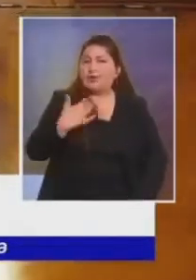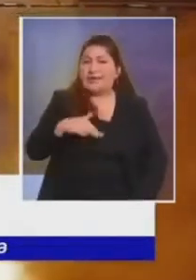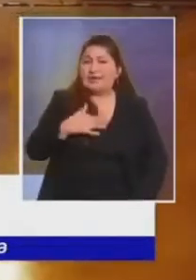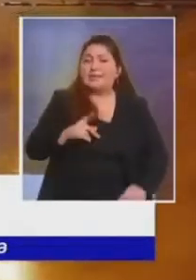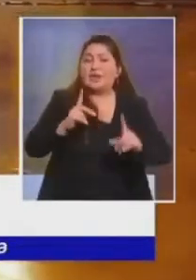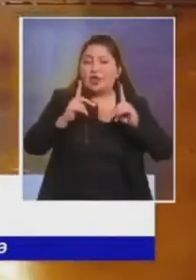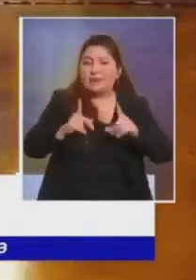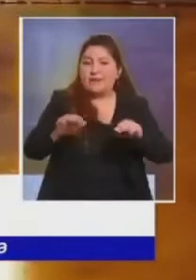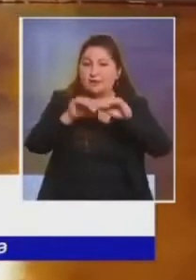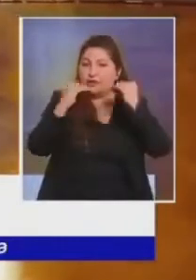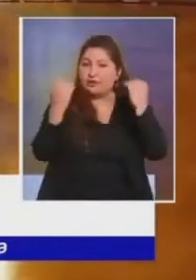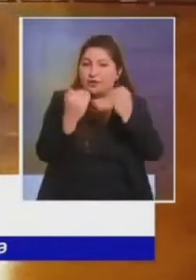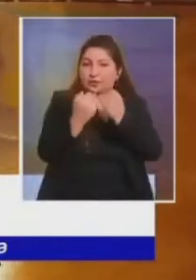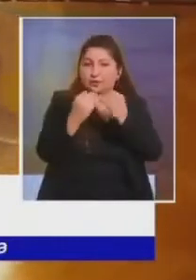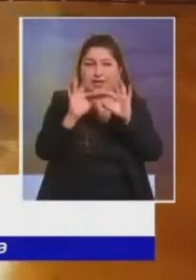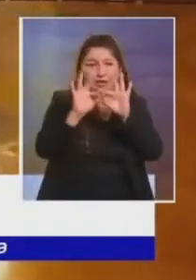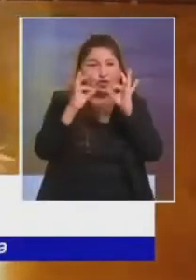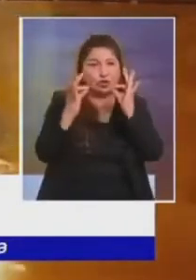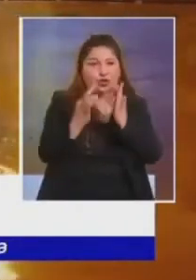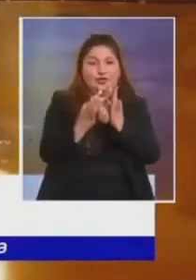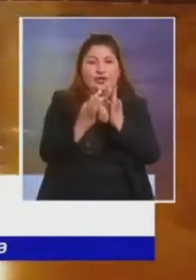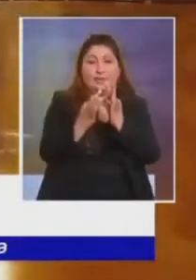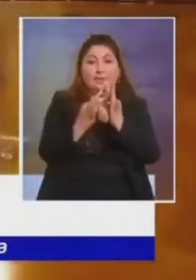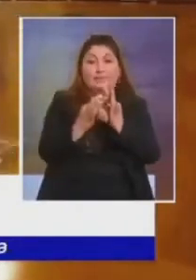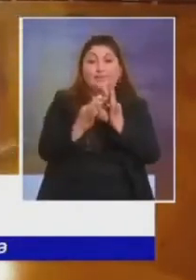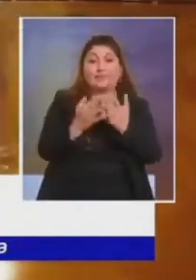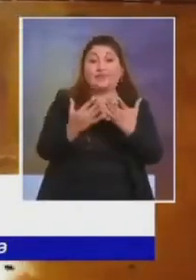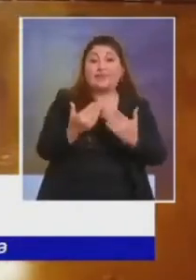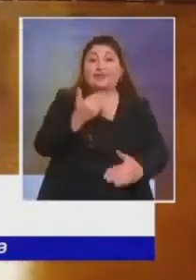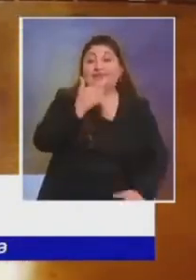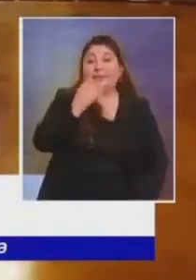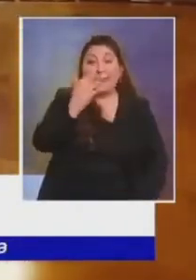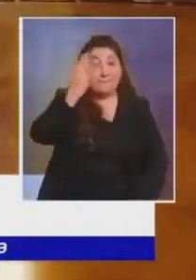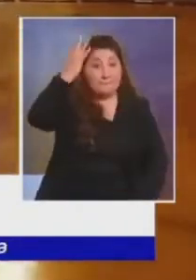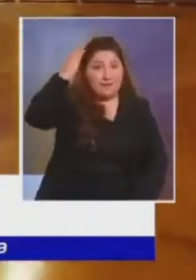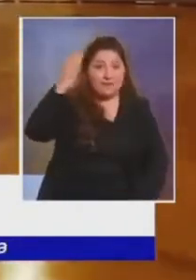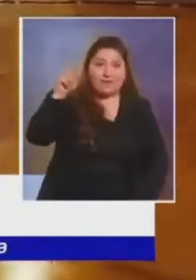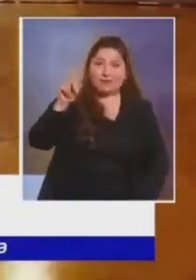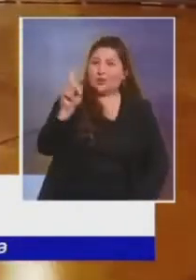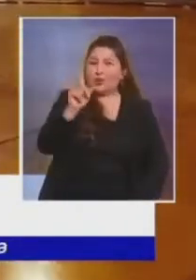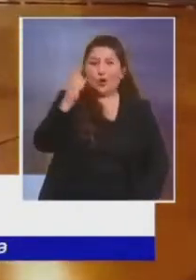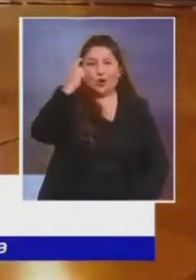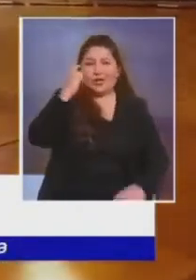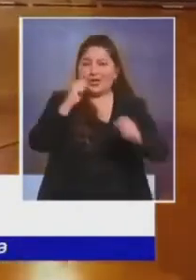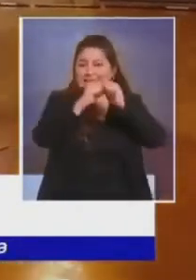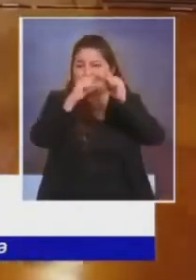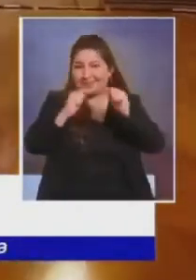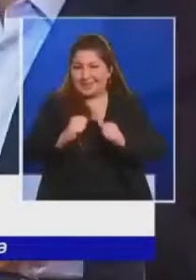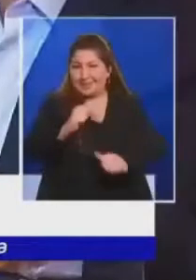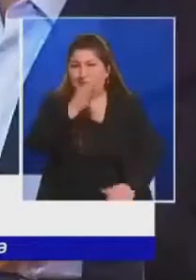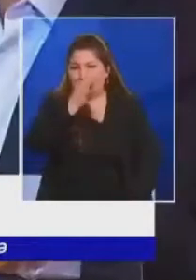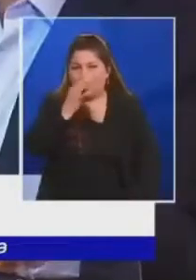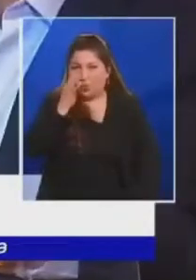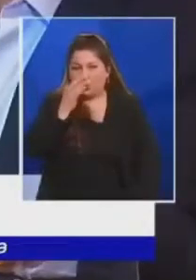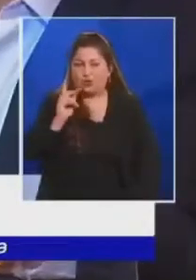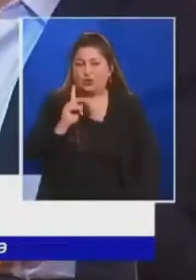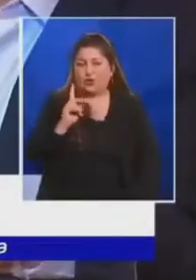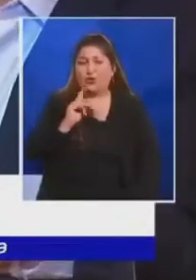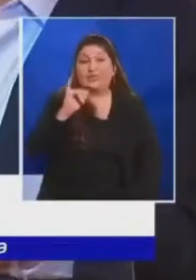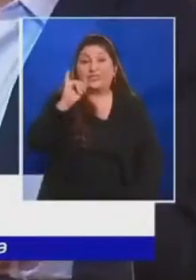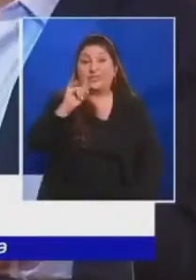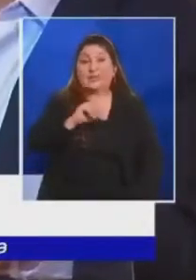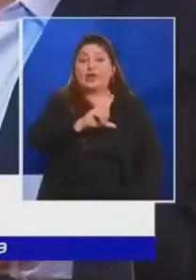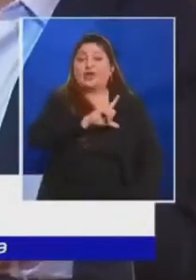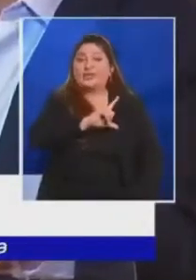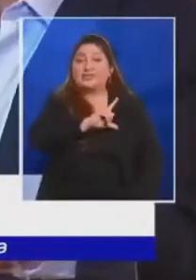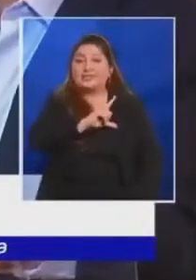Y además, Marco, tú bien lo dijiste, no creo en el lucro en el sistema educativo, pero sí creo que vamos a tener que potenciar la existencia de liceos bicentenarios